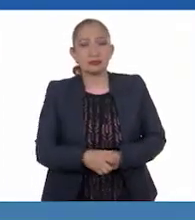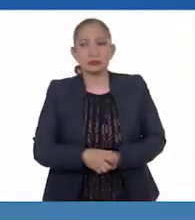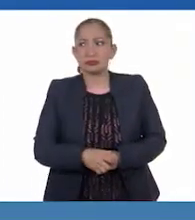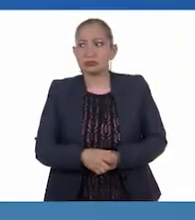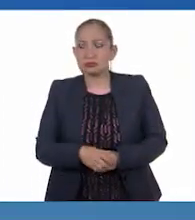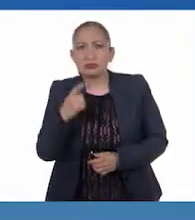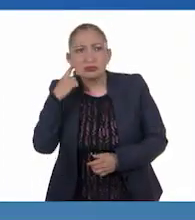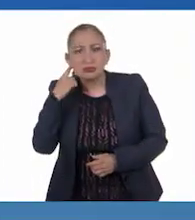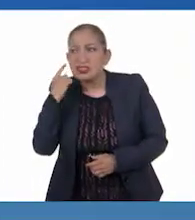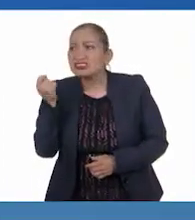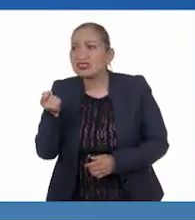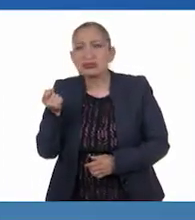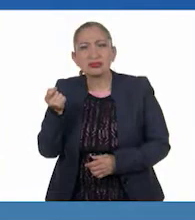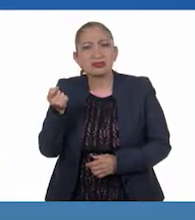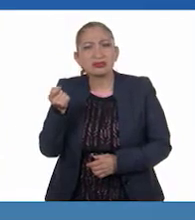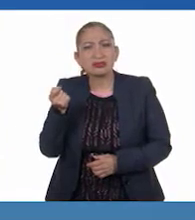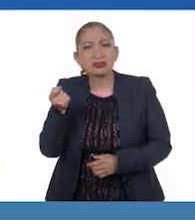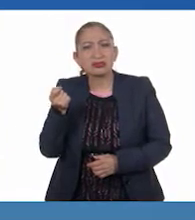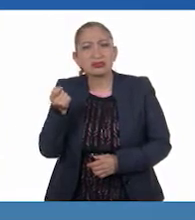¿Escuchas eso?